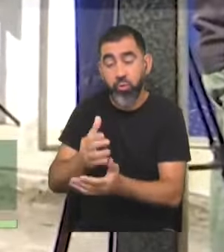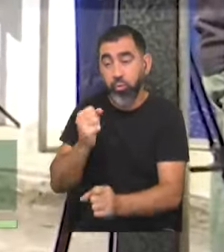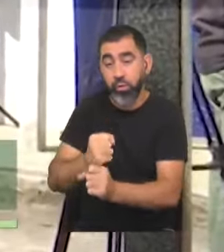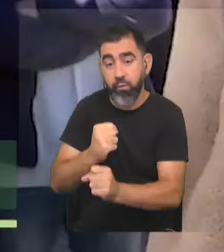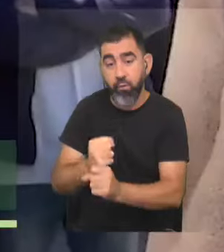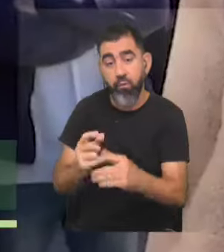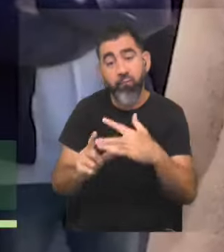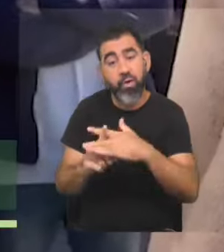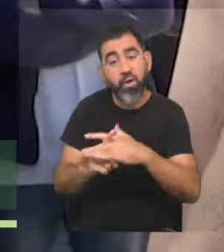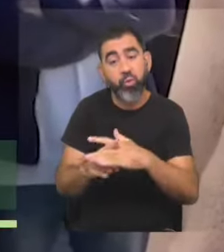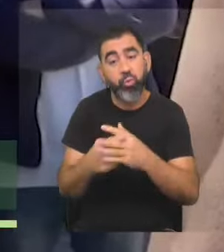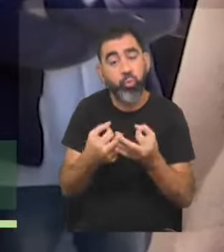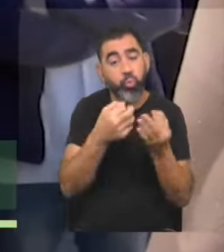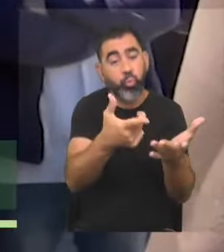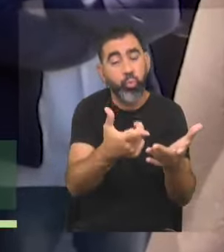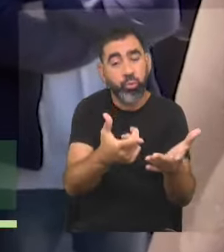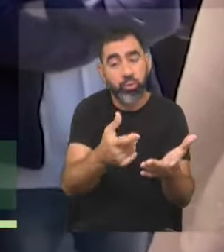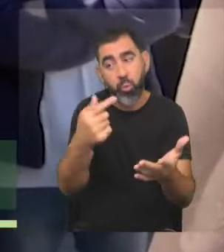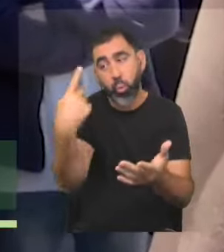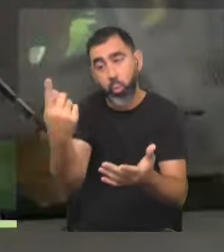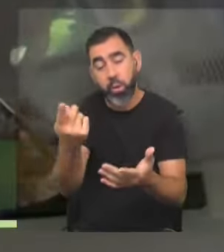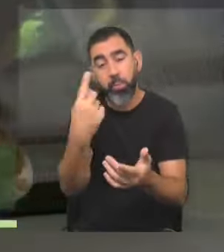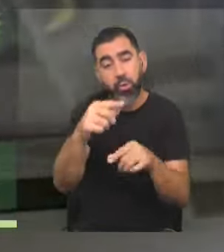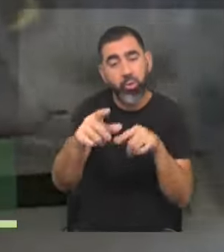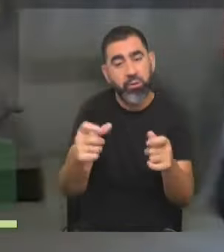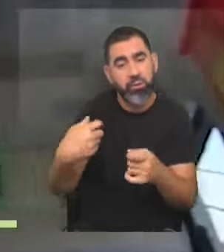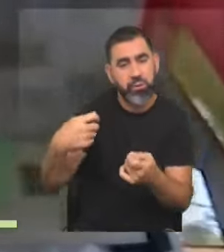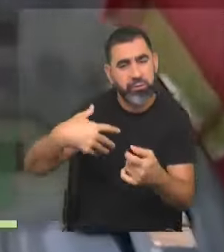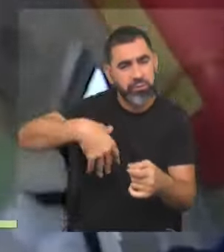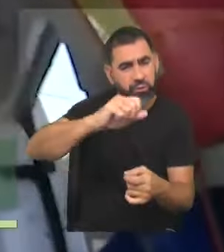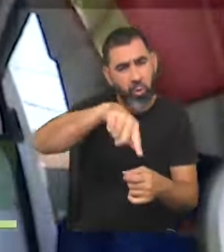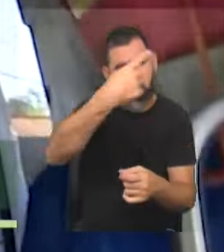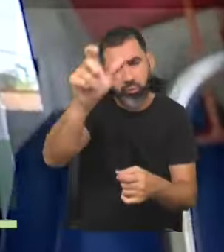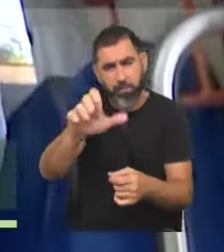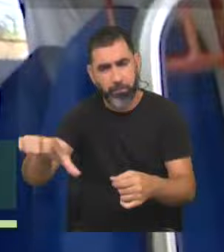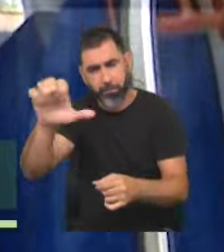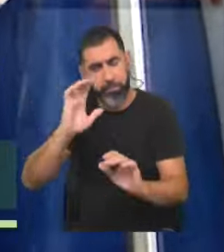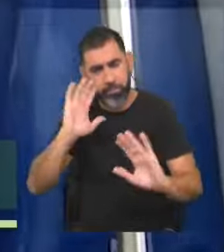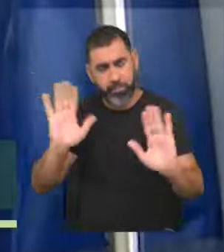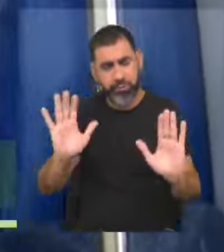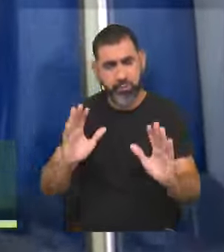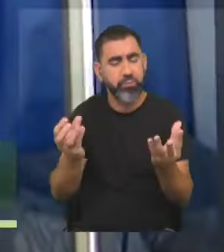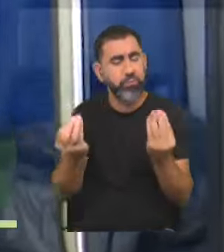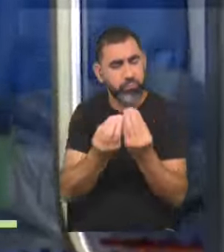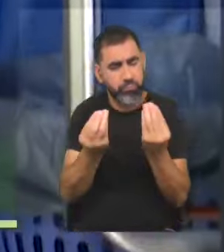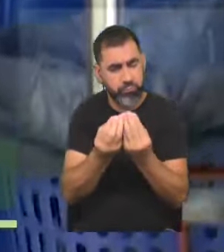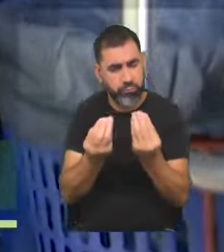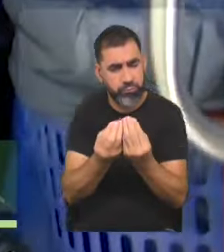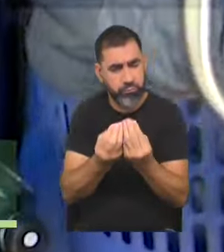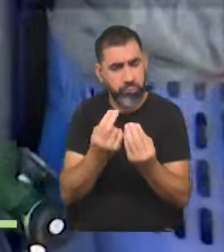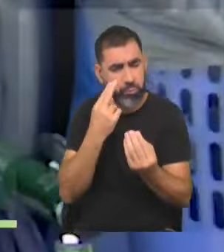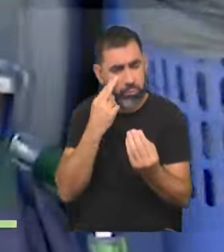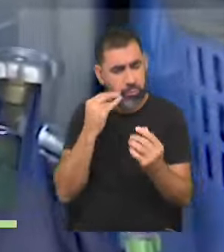le facturan a una que es solidar y la que hace el traslado es otra este Bueno hay un montón de de